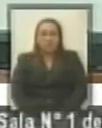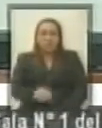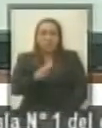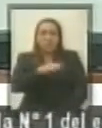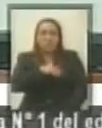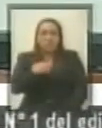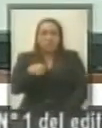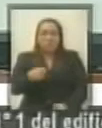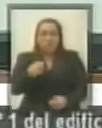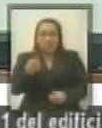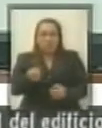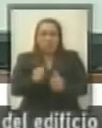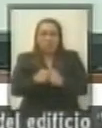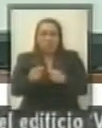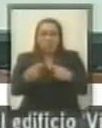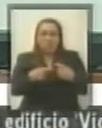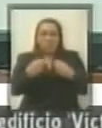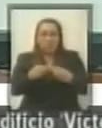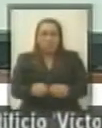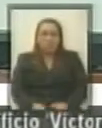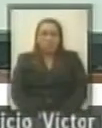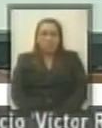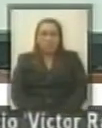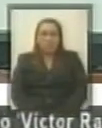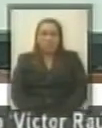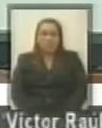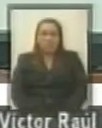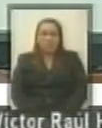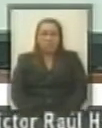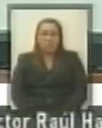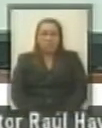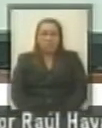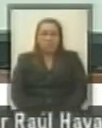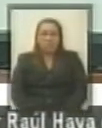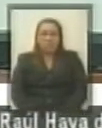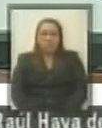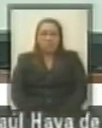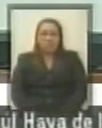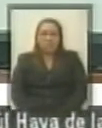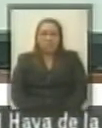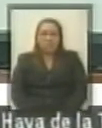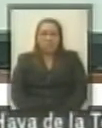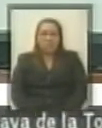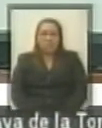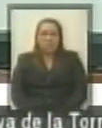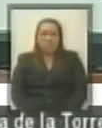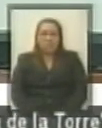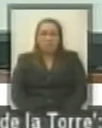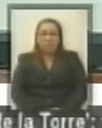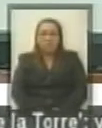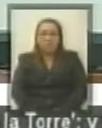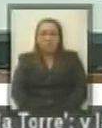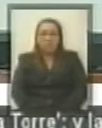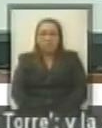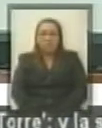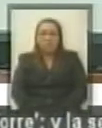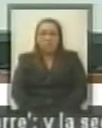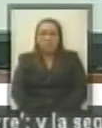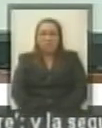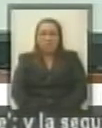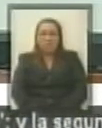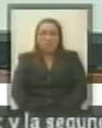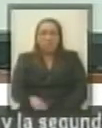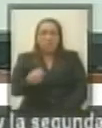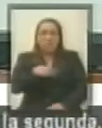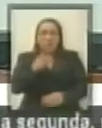son designados mediante concurso público, según el procedimiento y requisitos establecidos por la ley, y nos referimos a los organismos reguladores